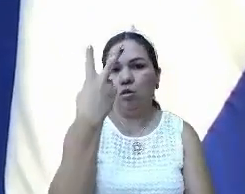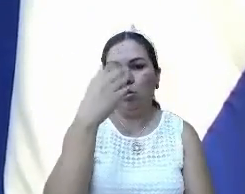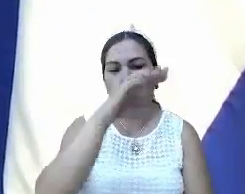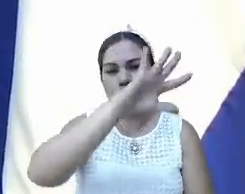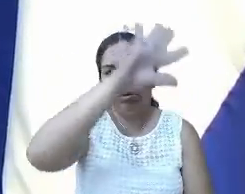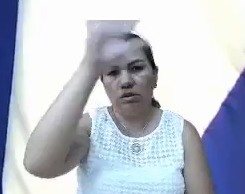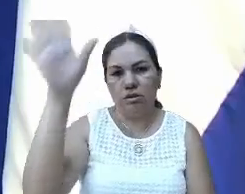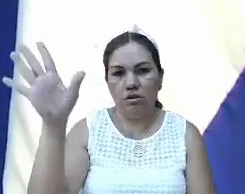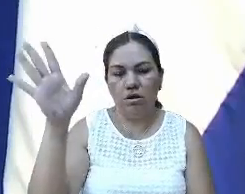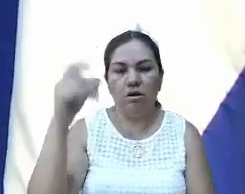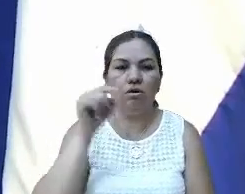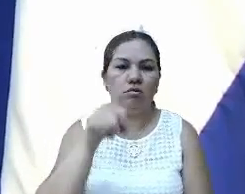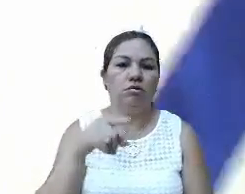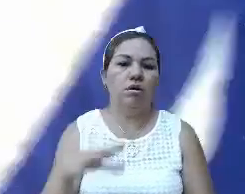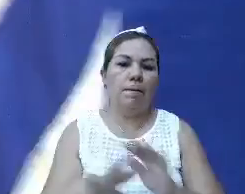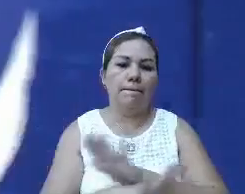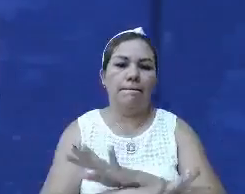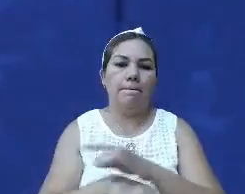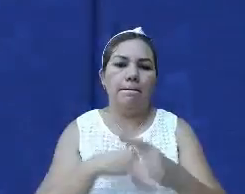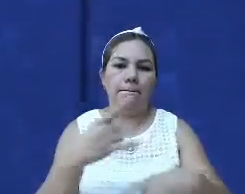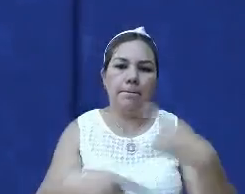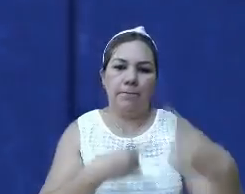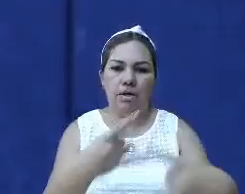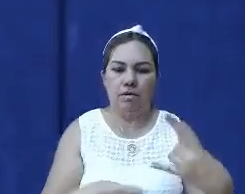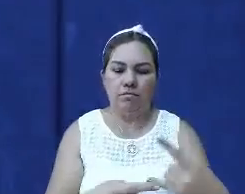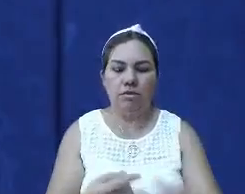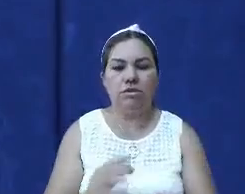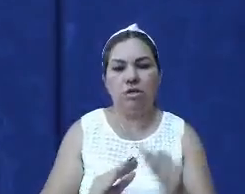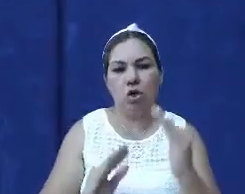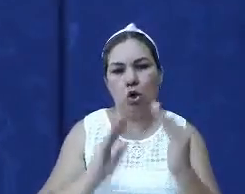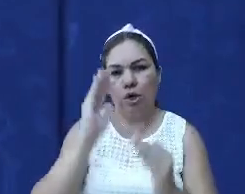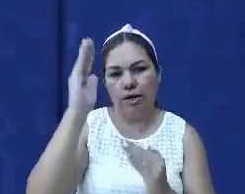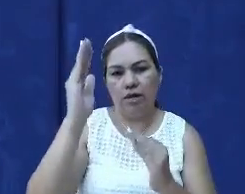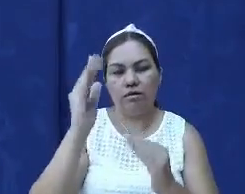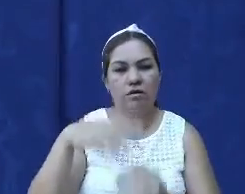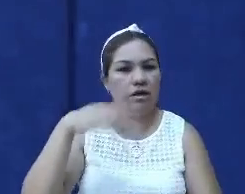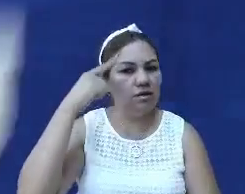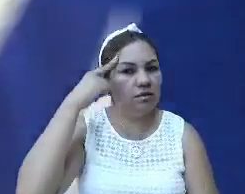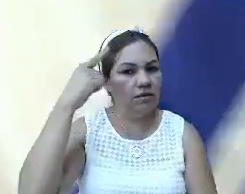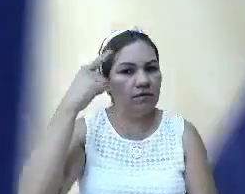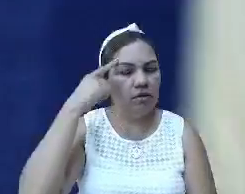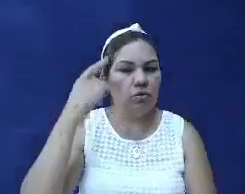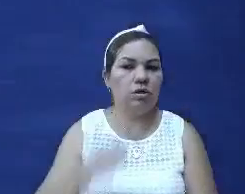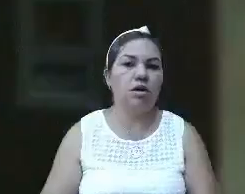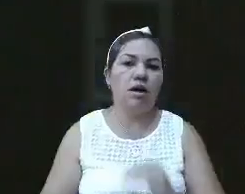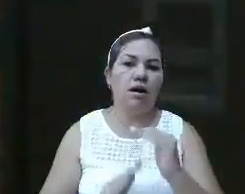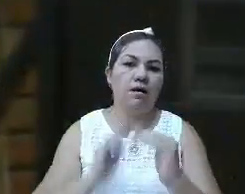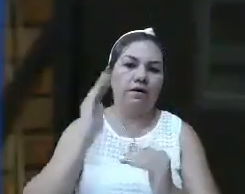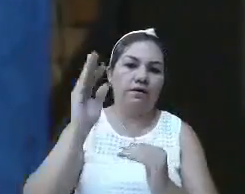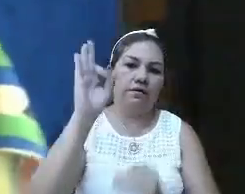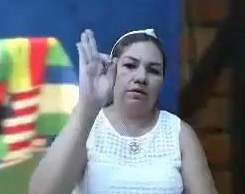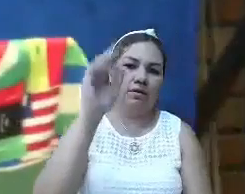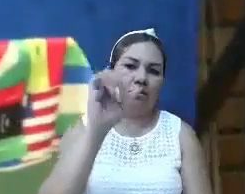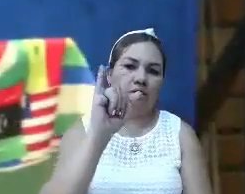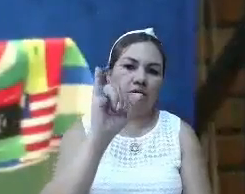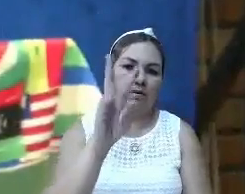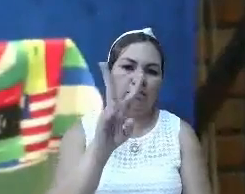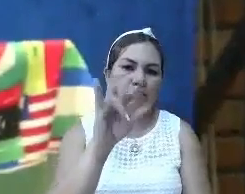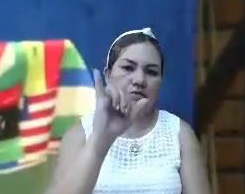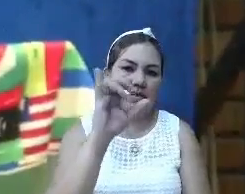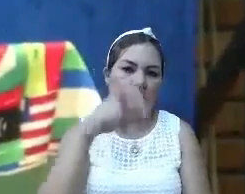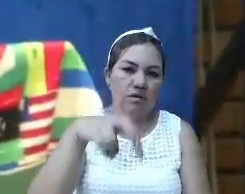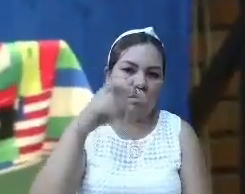el príncipe de este mundo y te está conectando a la sabiduría divina para que puedas calafatear tu